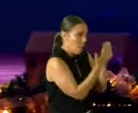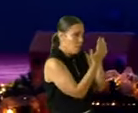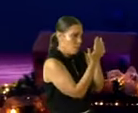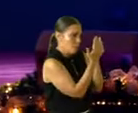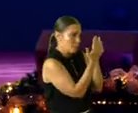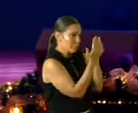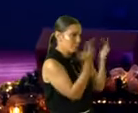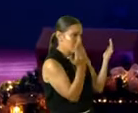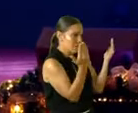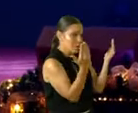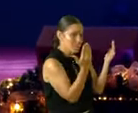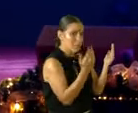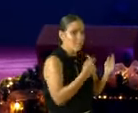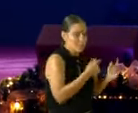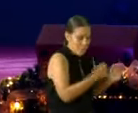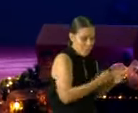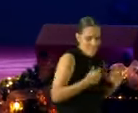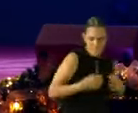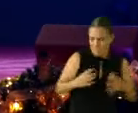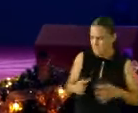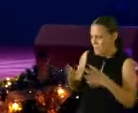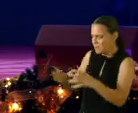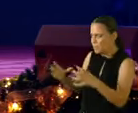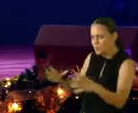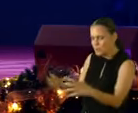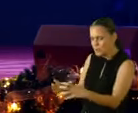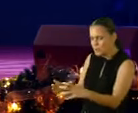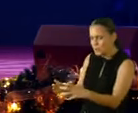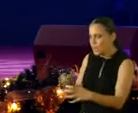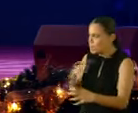Me trajo una cosita así. Yo dije, no, no, tráigame otra.